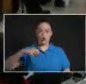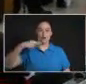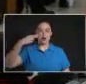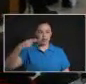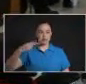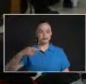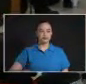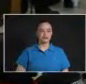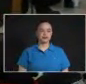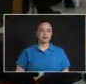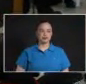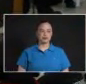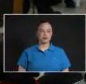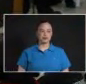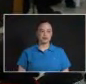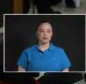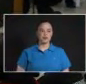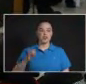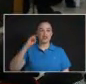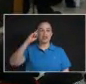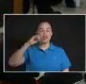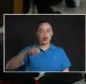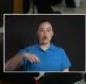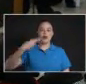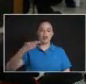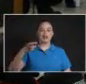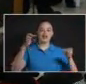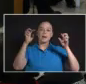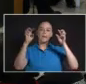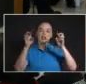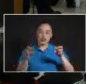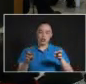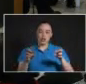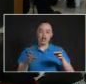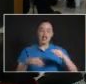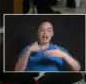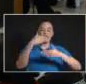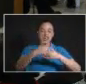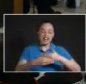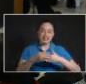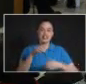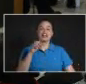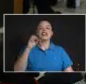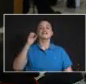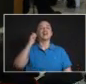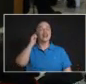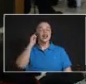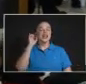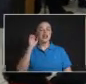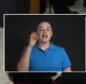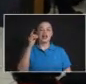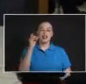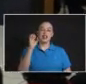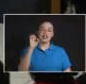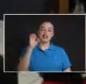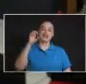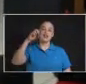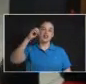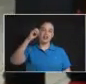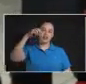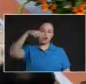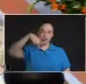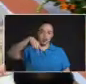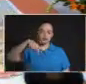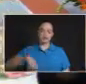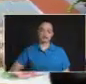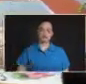probar al personaje que estaba frente a él. ¿Y qué hace ese personaje? Le da la victoria. Más adelante usted lo lee y le da la victoria al